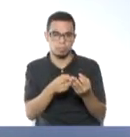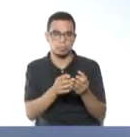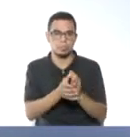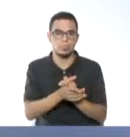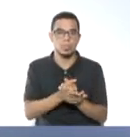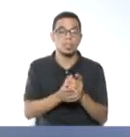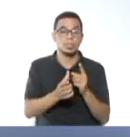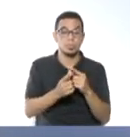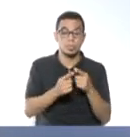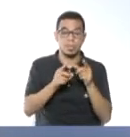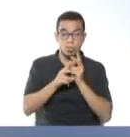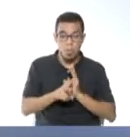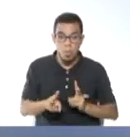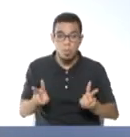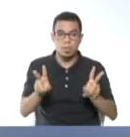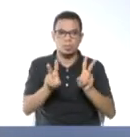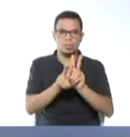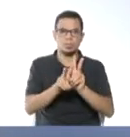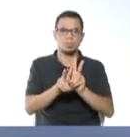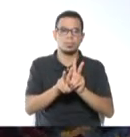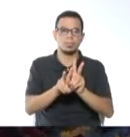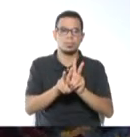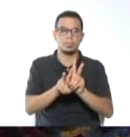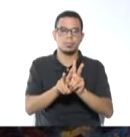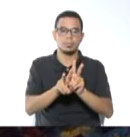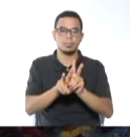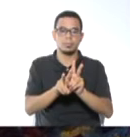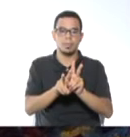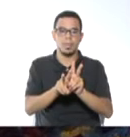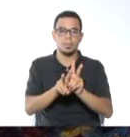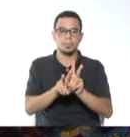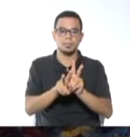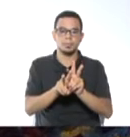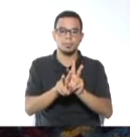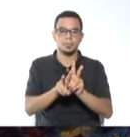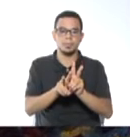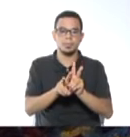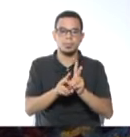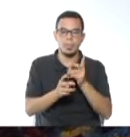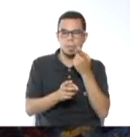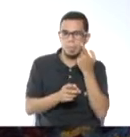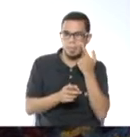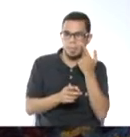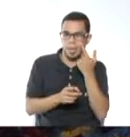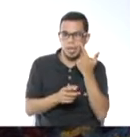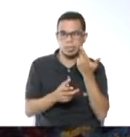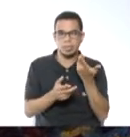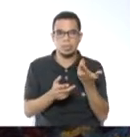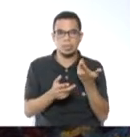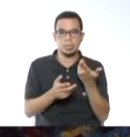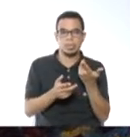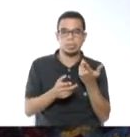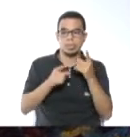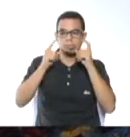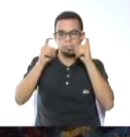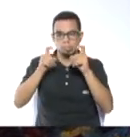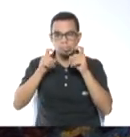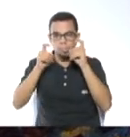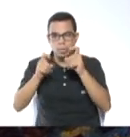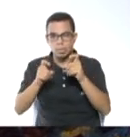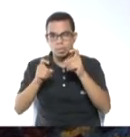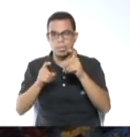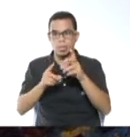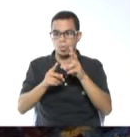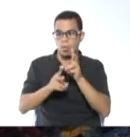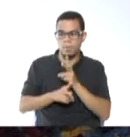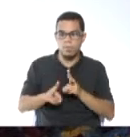se aplican esos valores a partir de que veamos una sociedad donde se ha enseñado